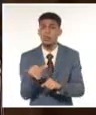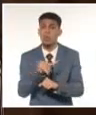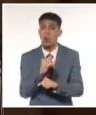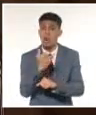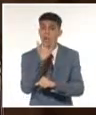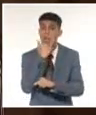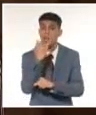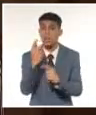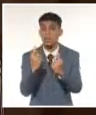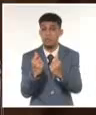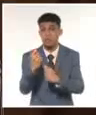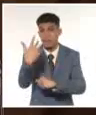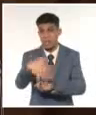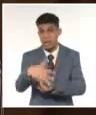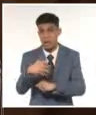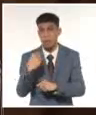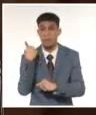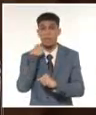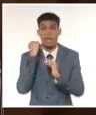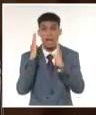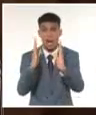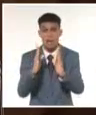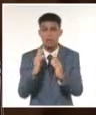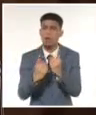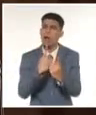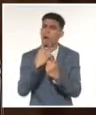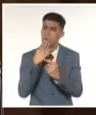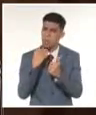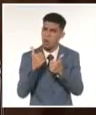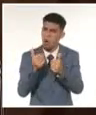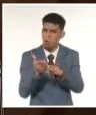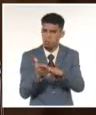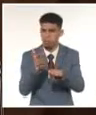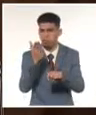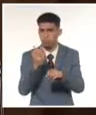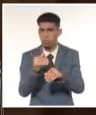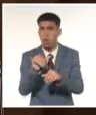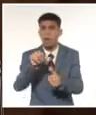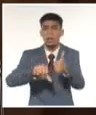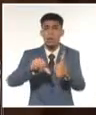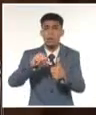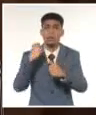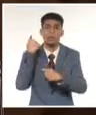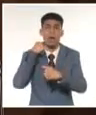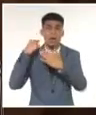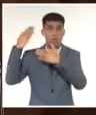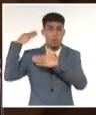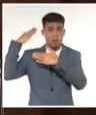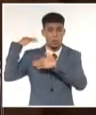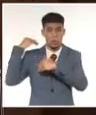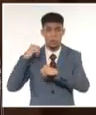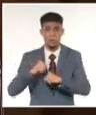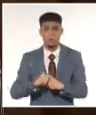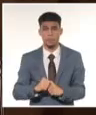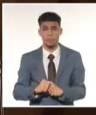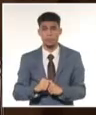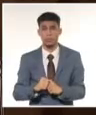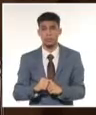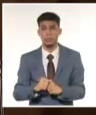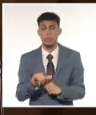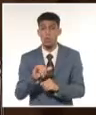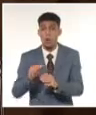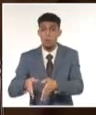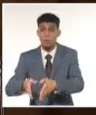año hemos observado un comportamiento más favorable en comparación a periodos precedentes. Los niveles de siembra de las